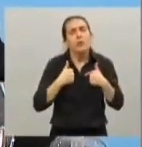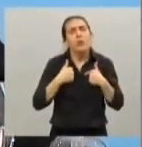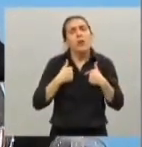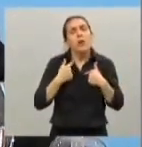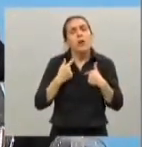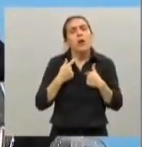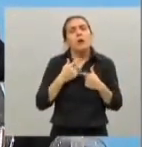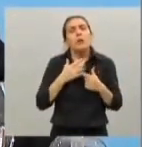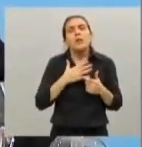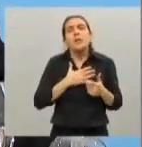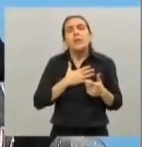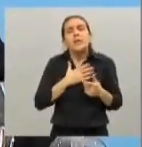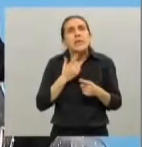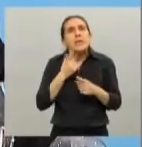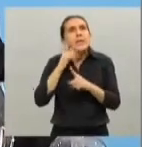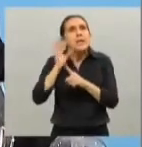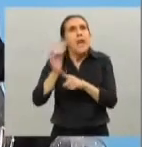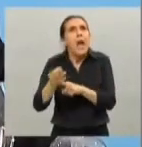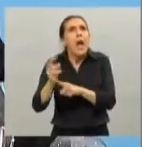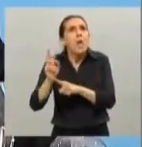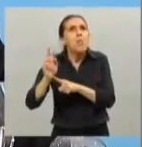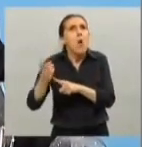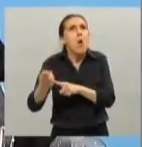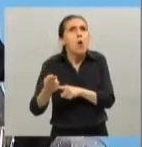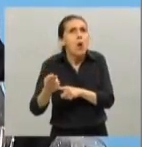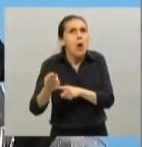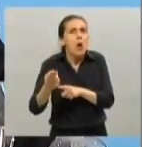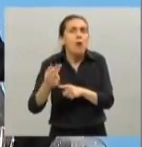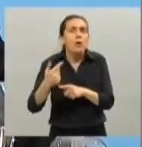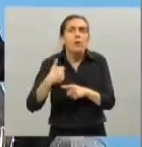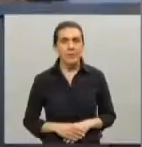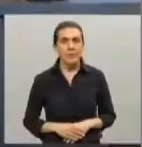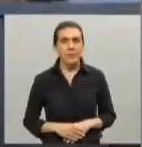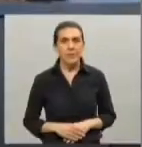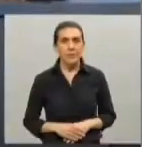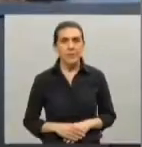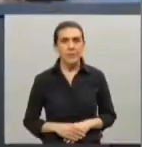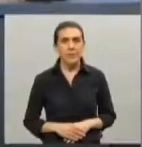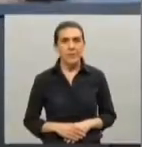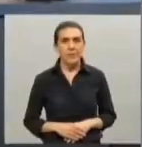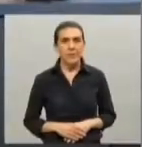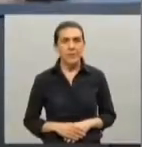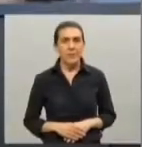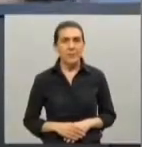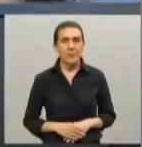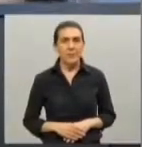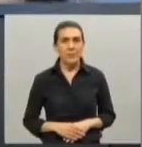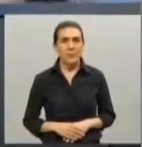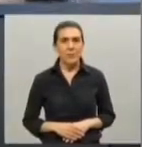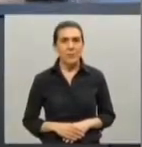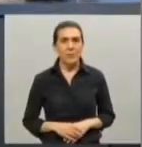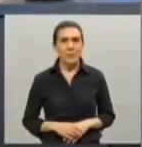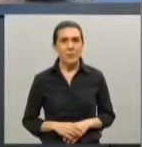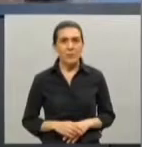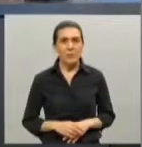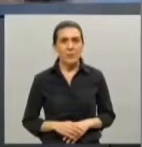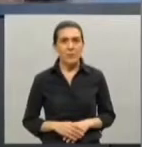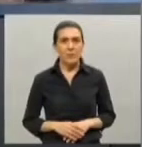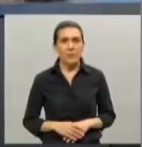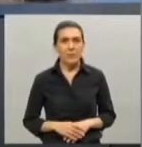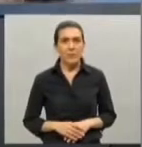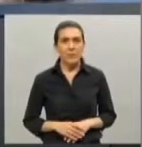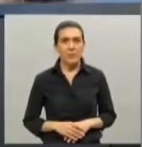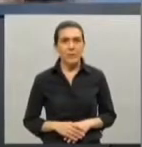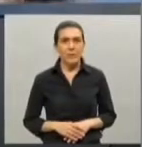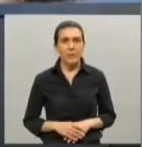ponerse excesivamente racionalista ni querer predecir el futuro, porque el futuro, como decía un viejo proverbio chino, el arte